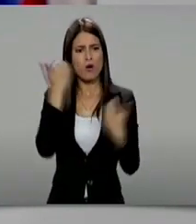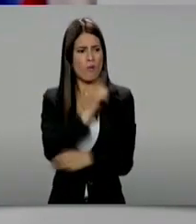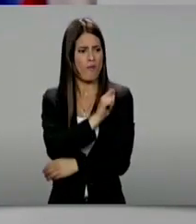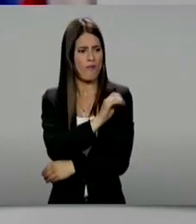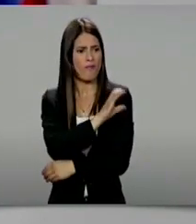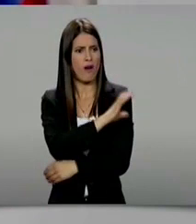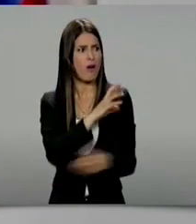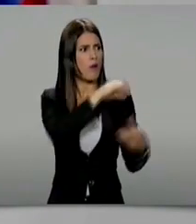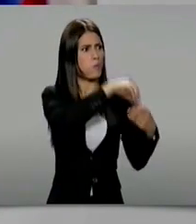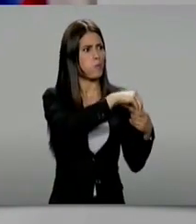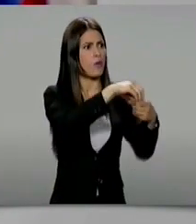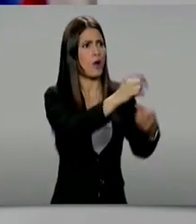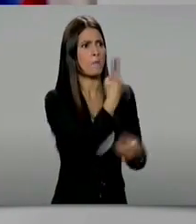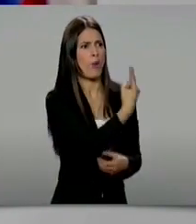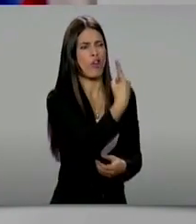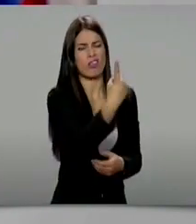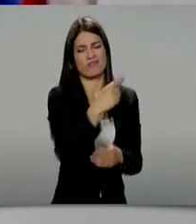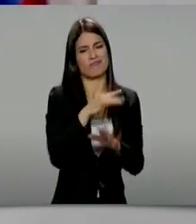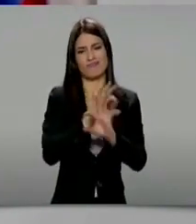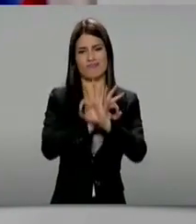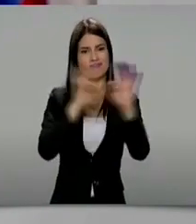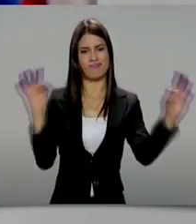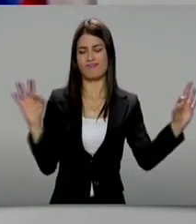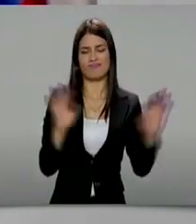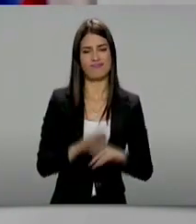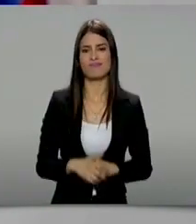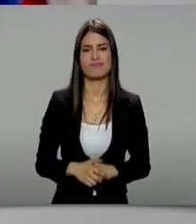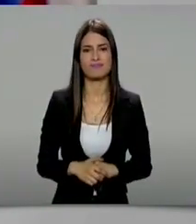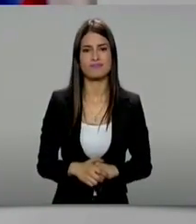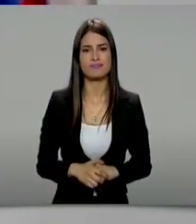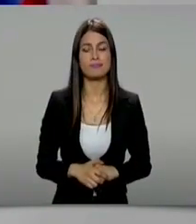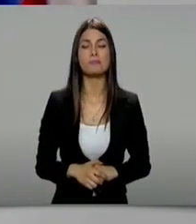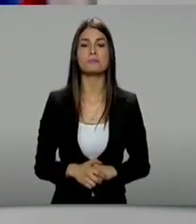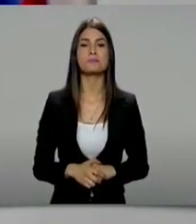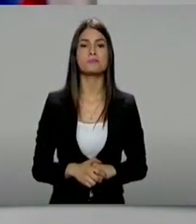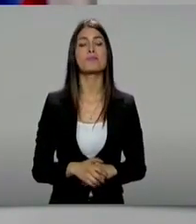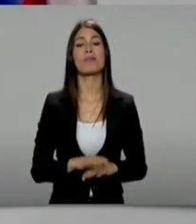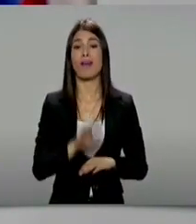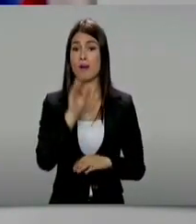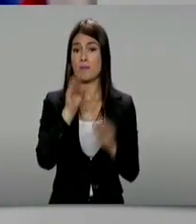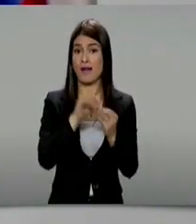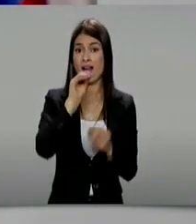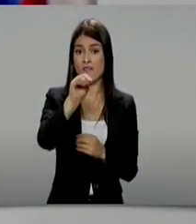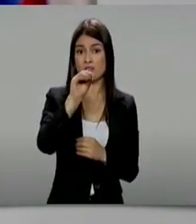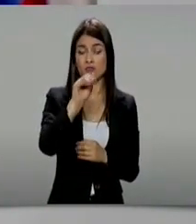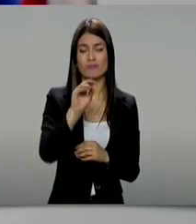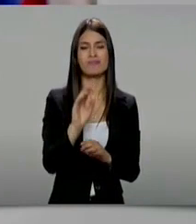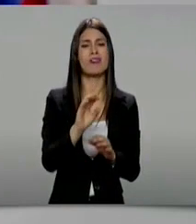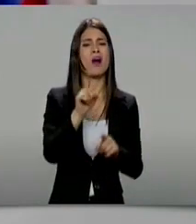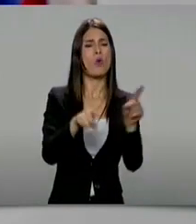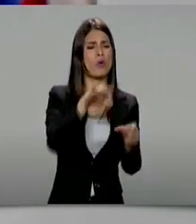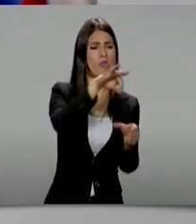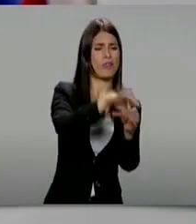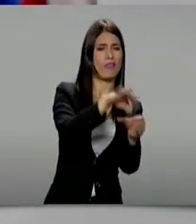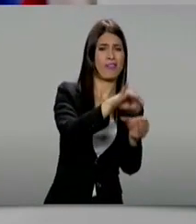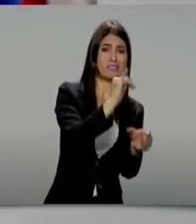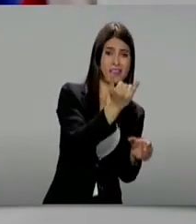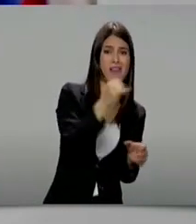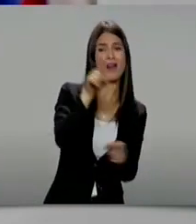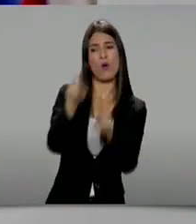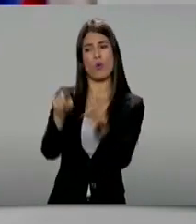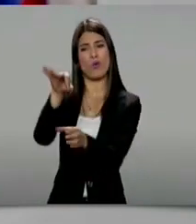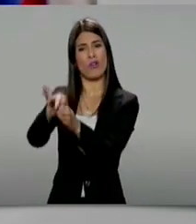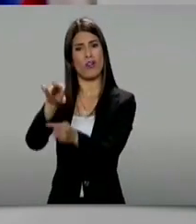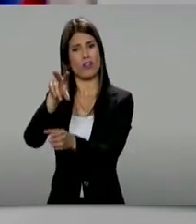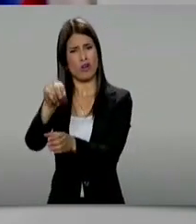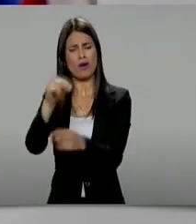solicitud de los diferentes sectores políticos del Sí y del no se redujo desde el primer año en 30%